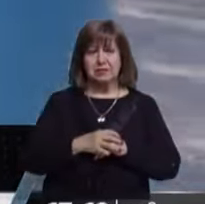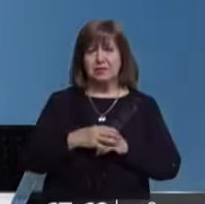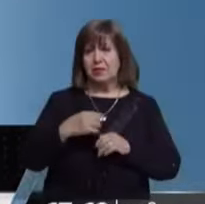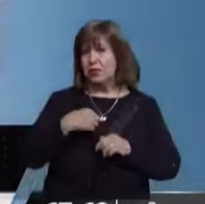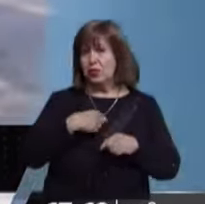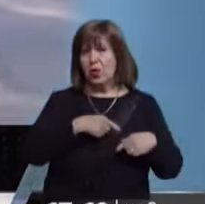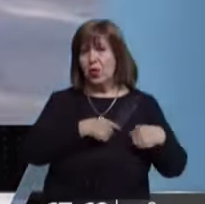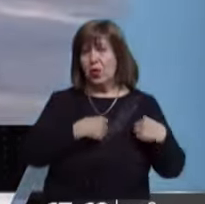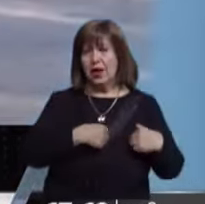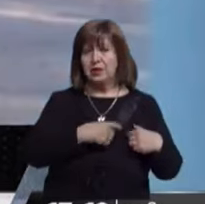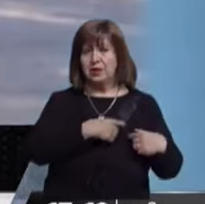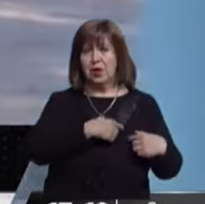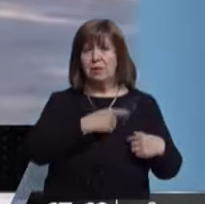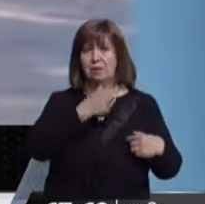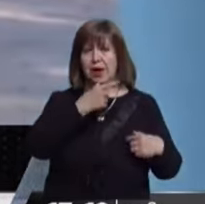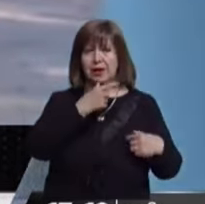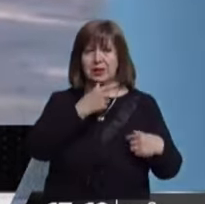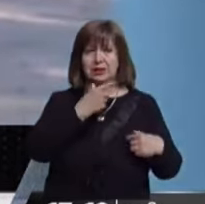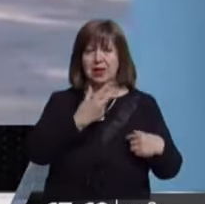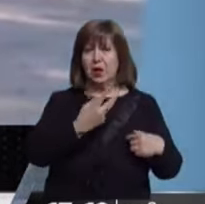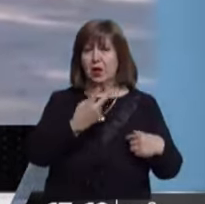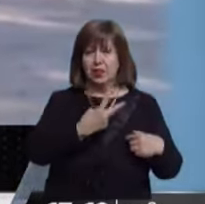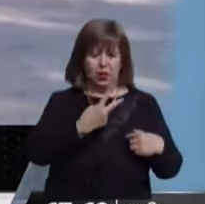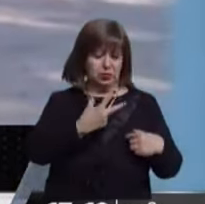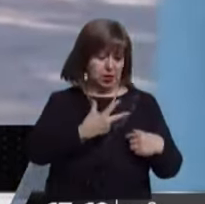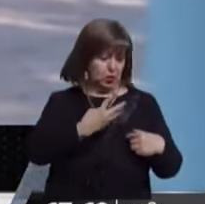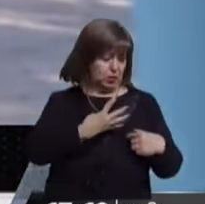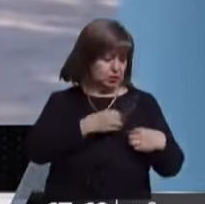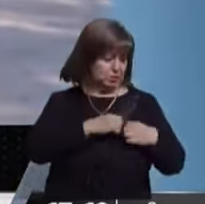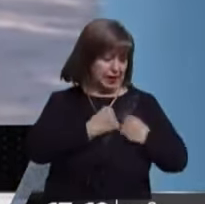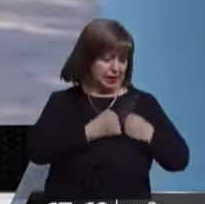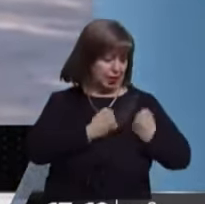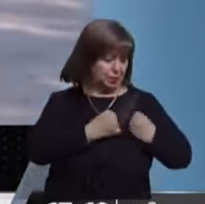el corazón partido en 3, en 4, en 20.